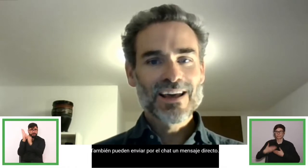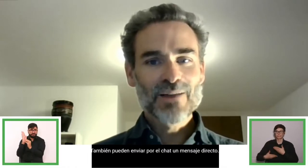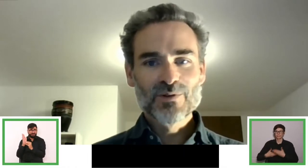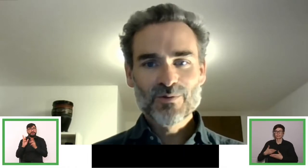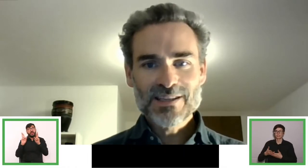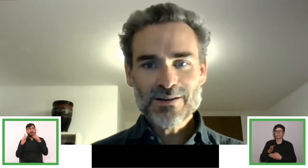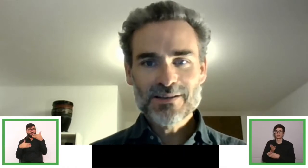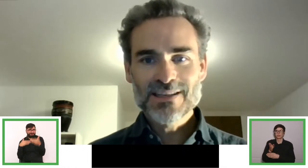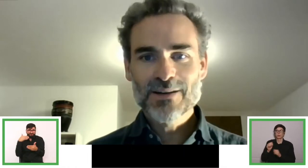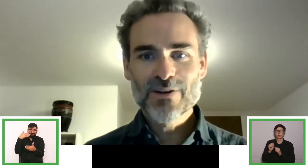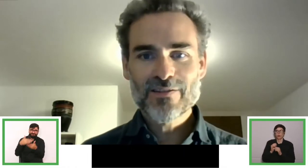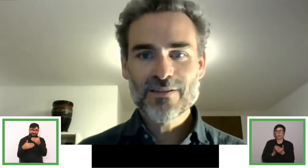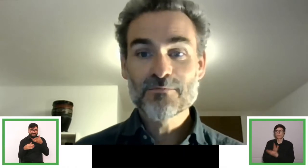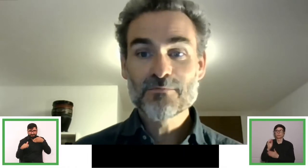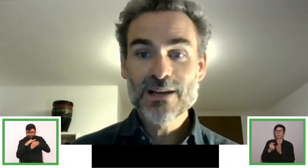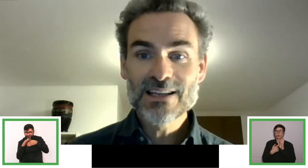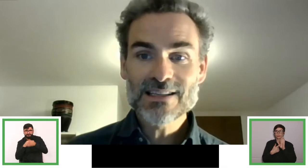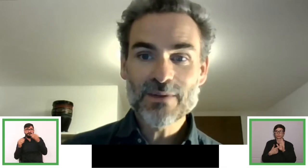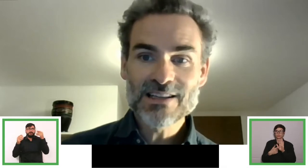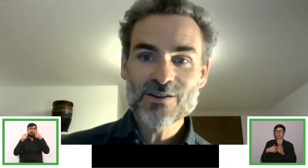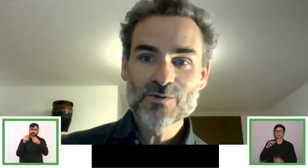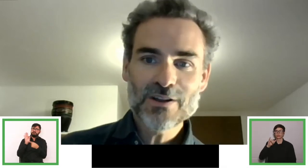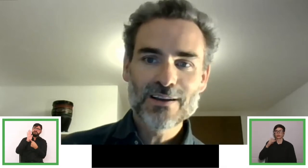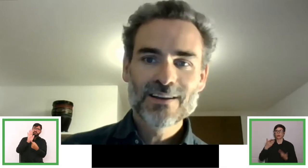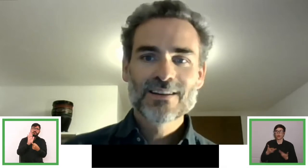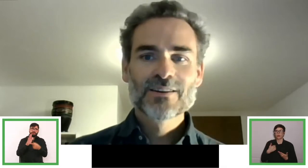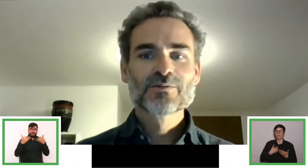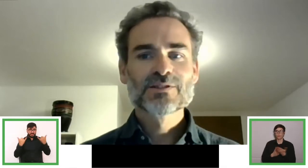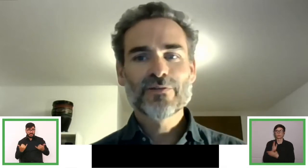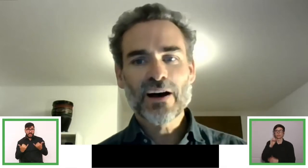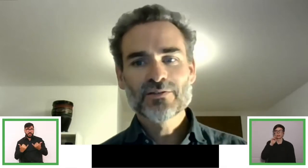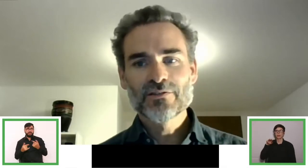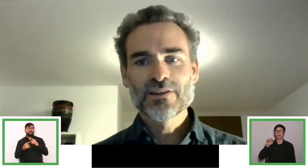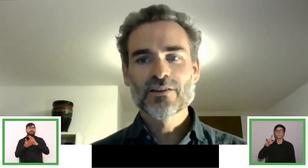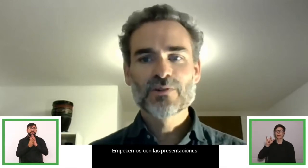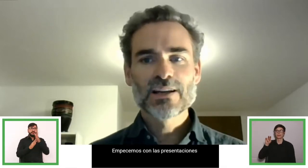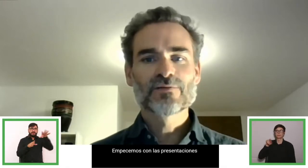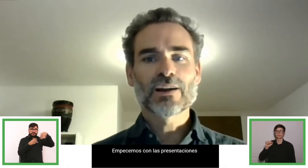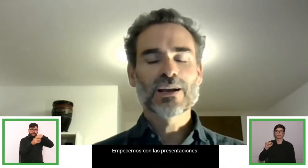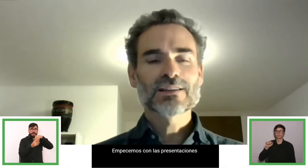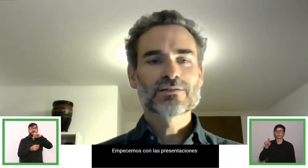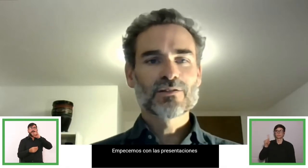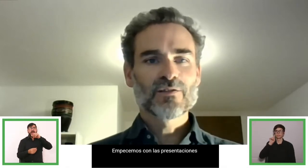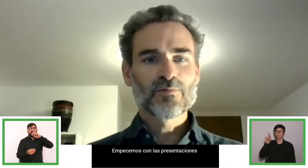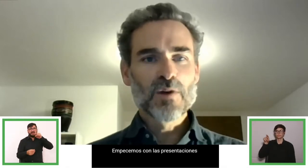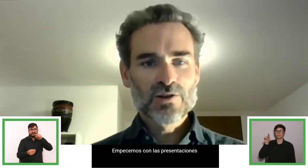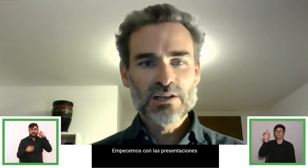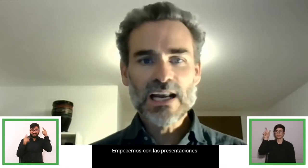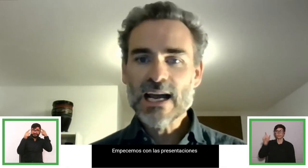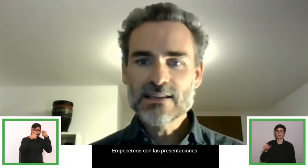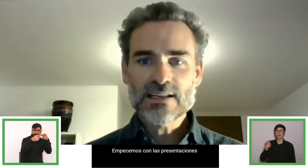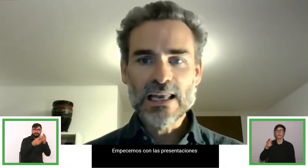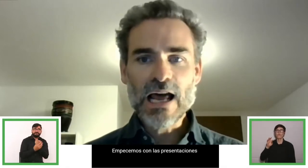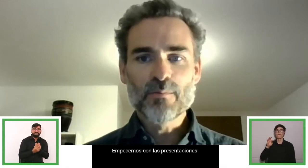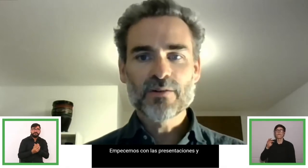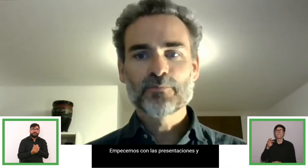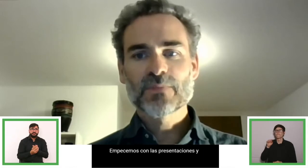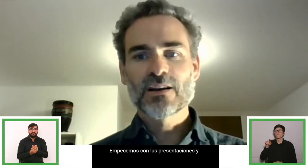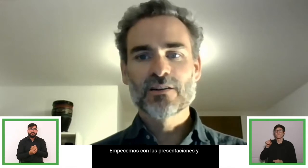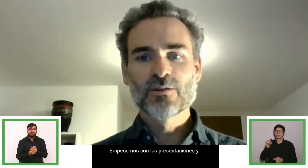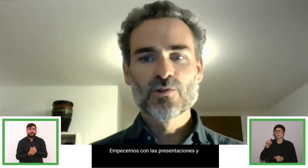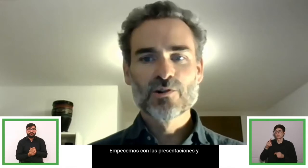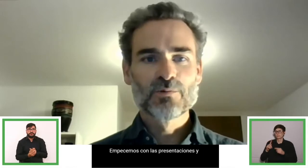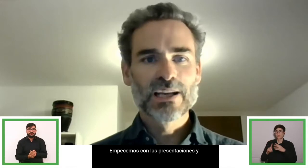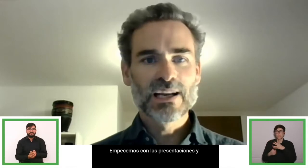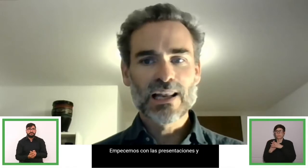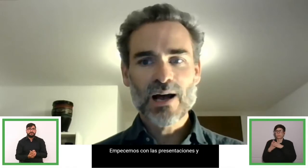las presentaciones y vamos a empezar con Melissa Moscú, que es la fundadora y creadora de Motion